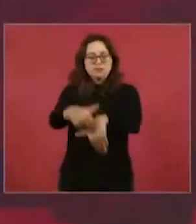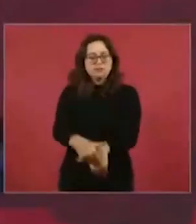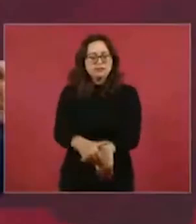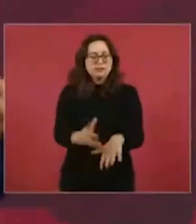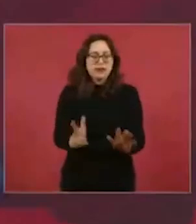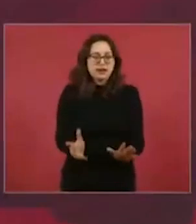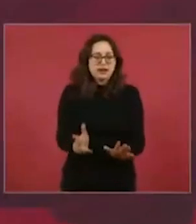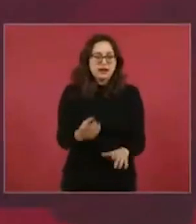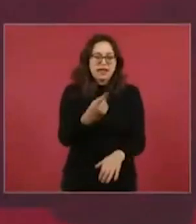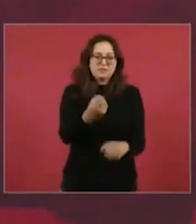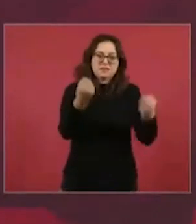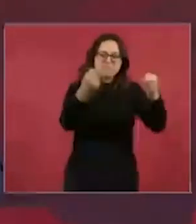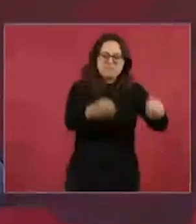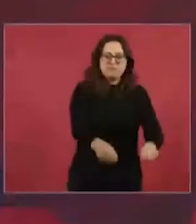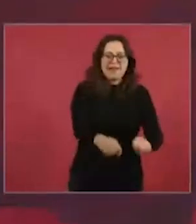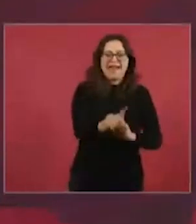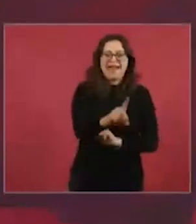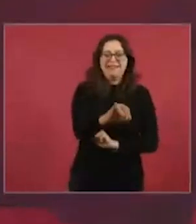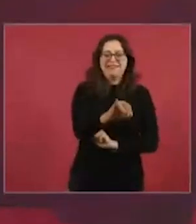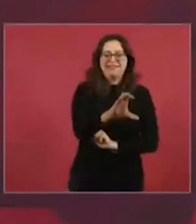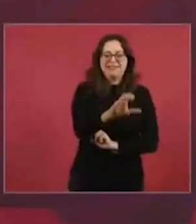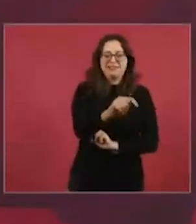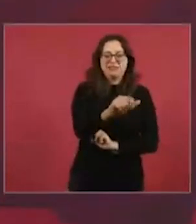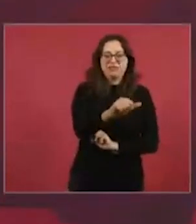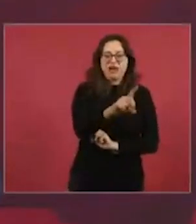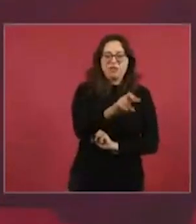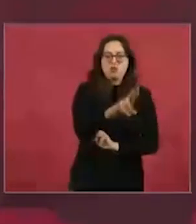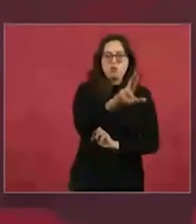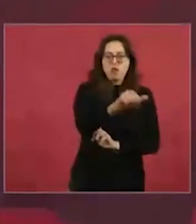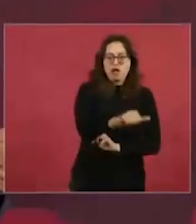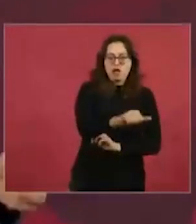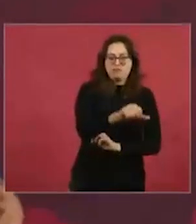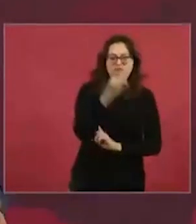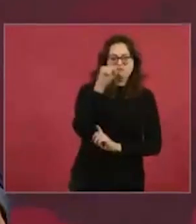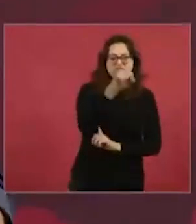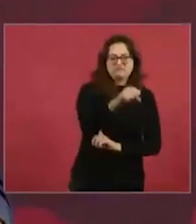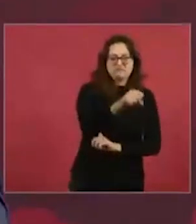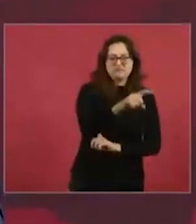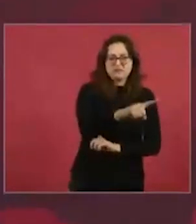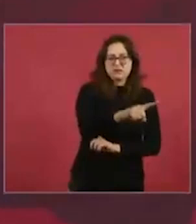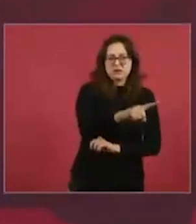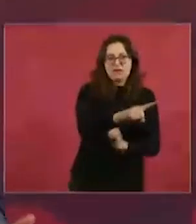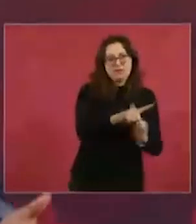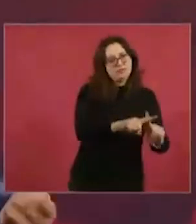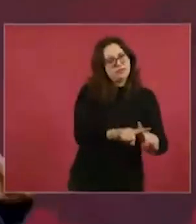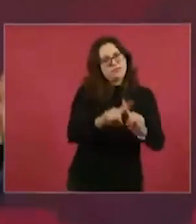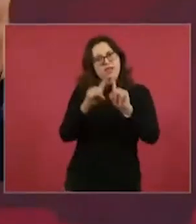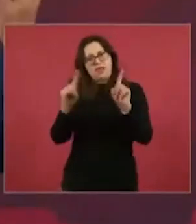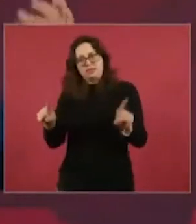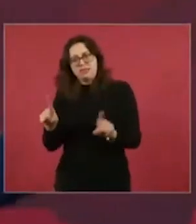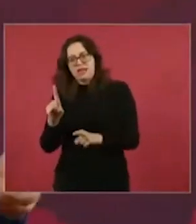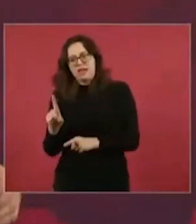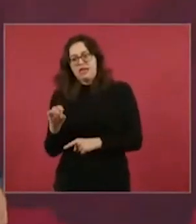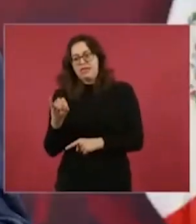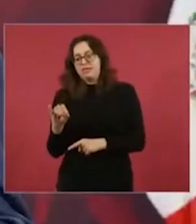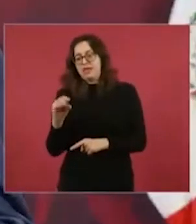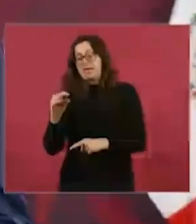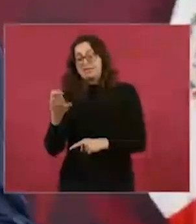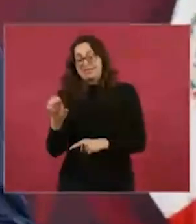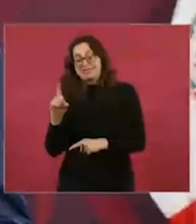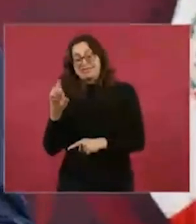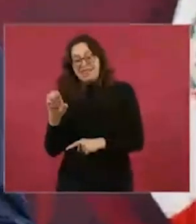También el presidente se tomó unos minutos para hablar de la mexicana liberada